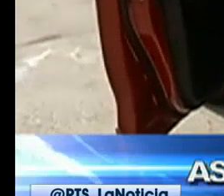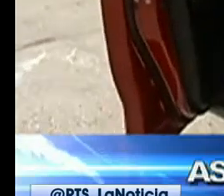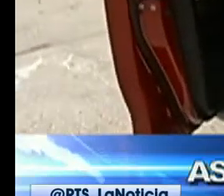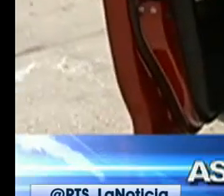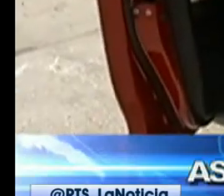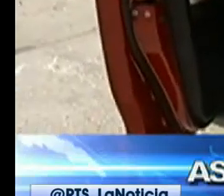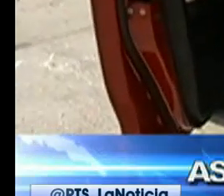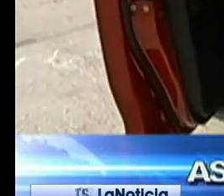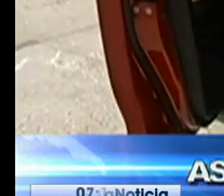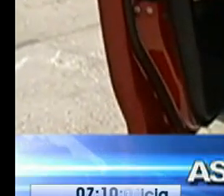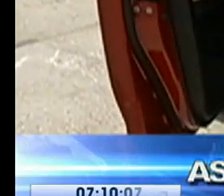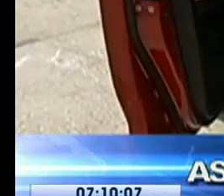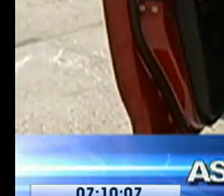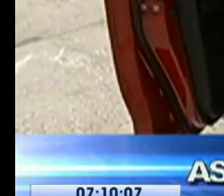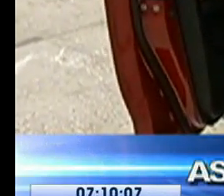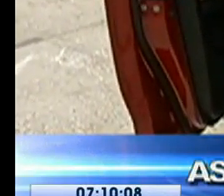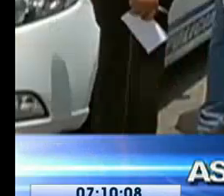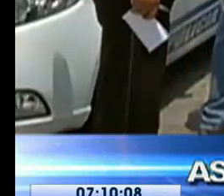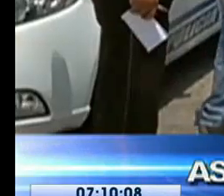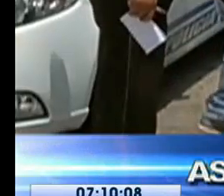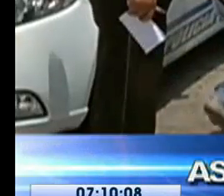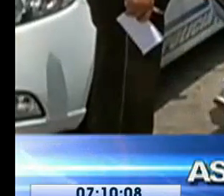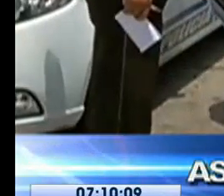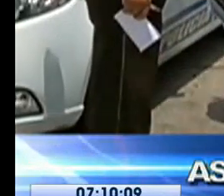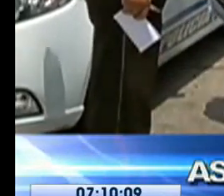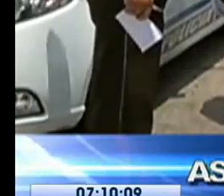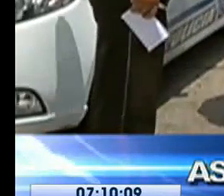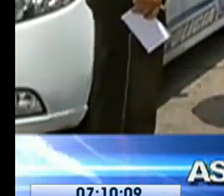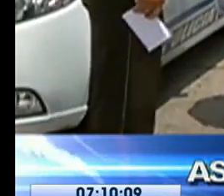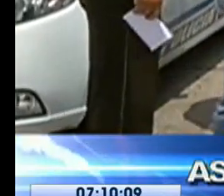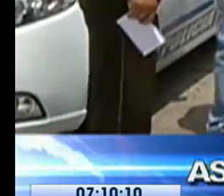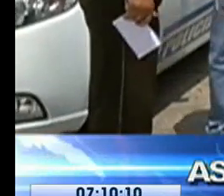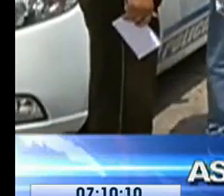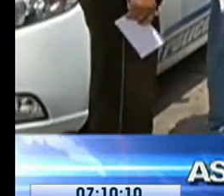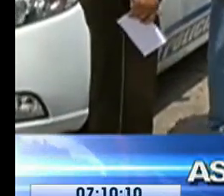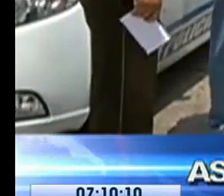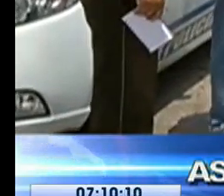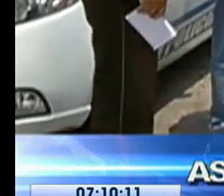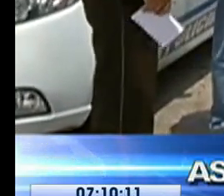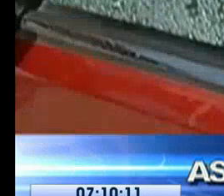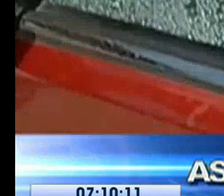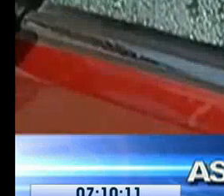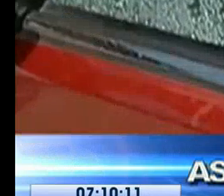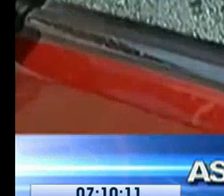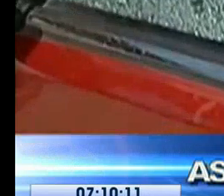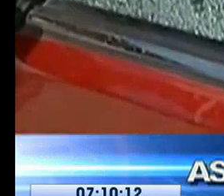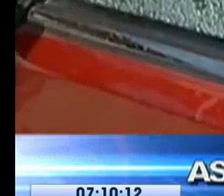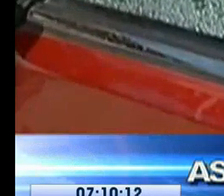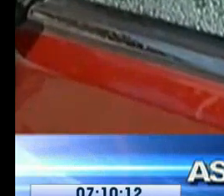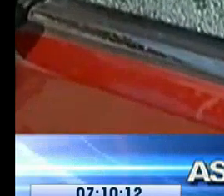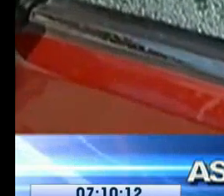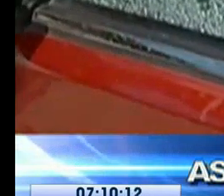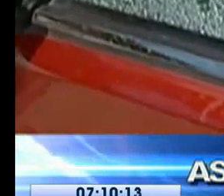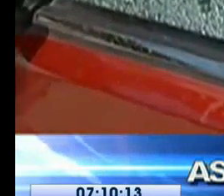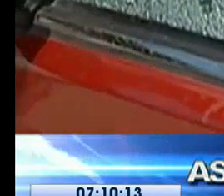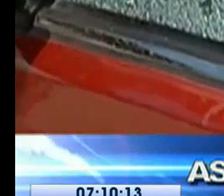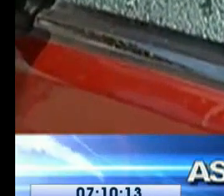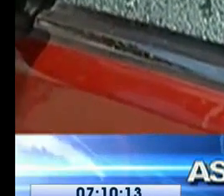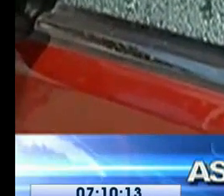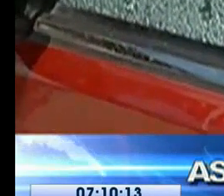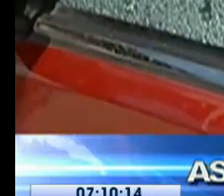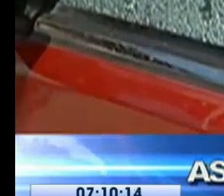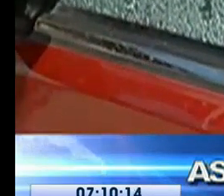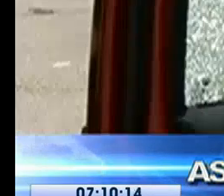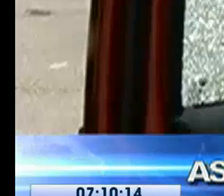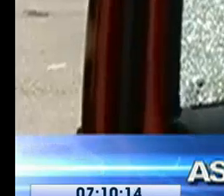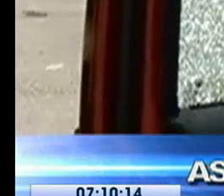Dos sujetos en motocicleta interceptan un vehículo y roban a sus ocupantes $10,000. Las víctimas se dirigían